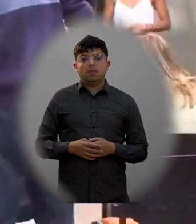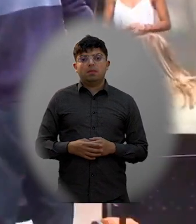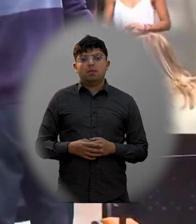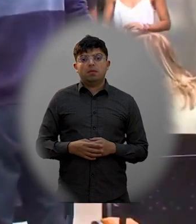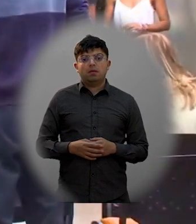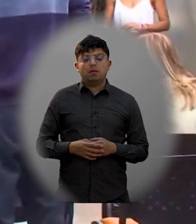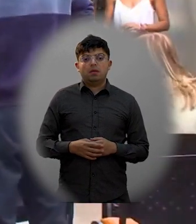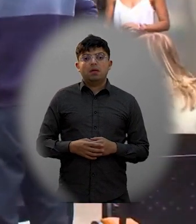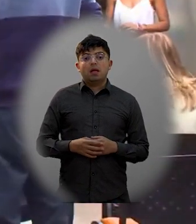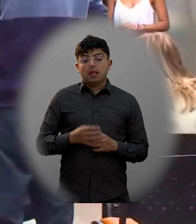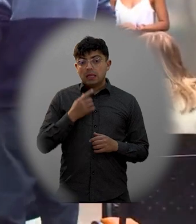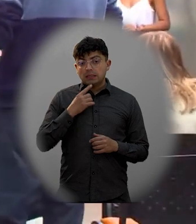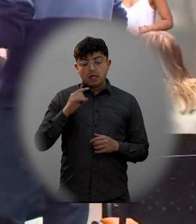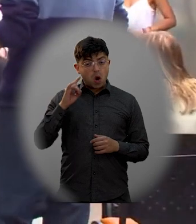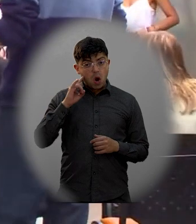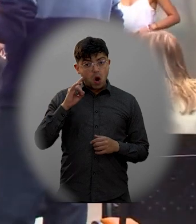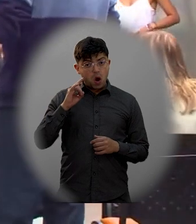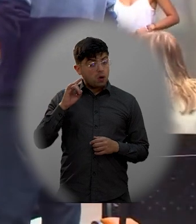ey, sí. Hola.